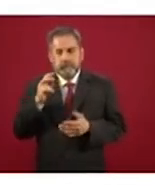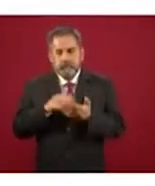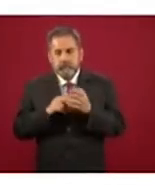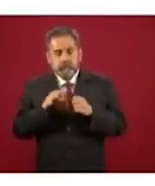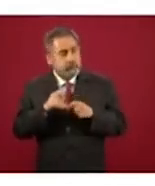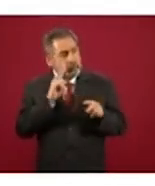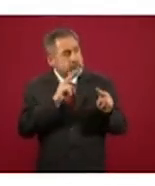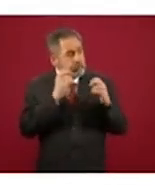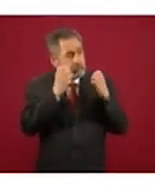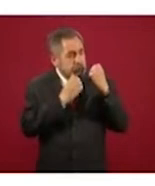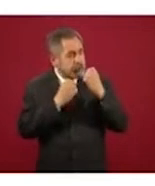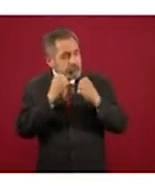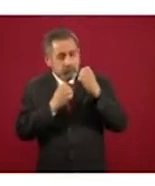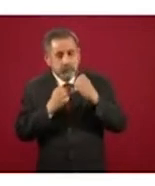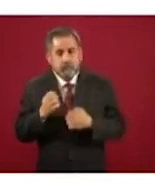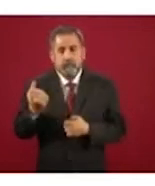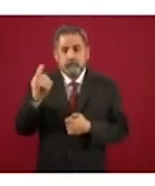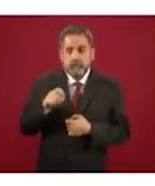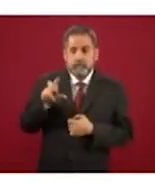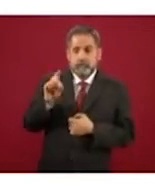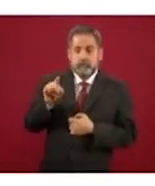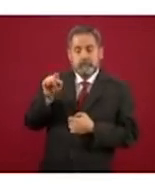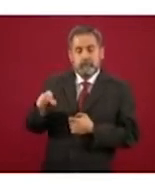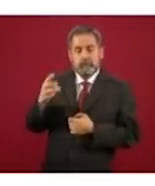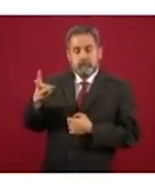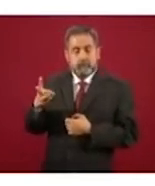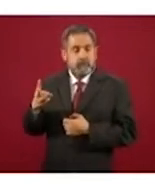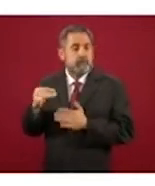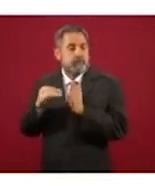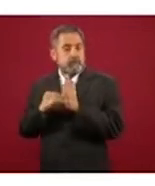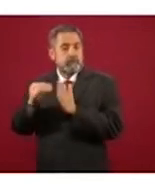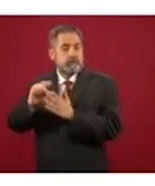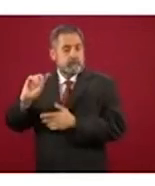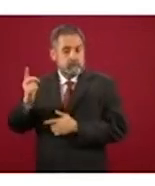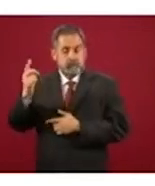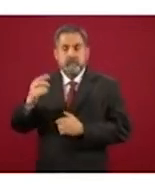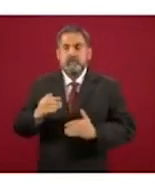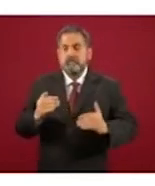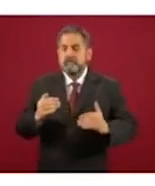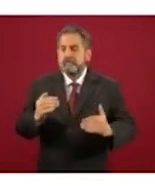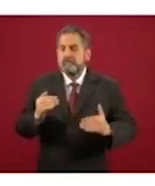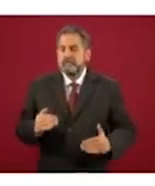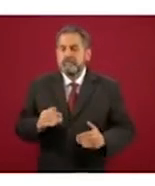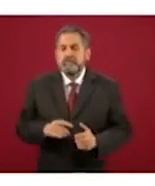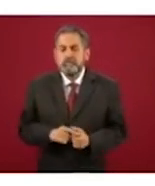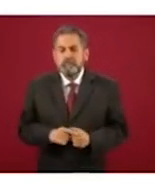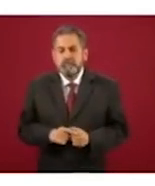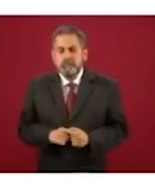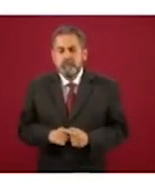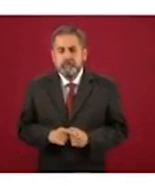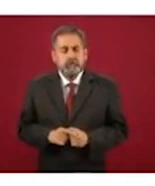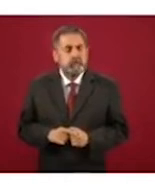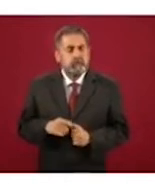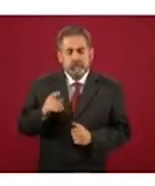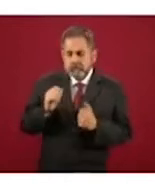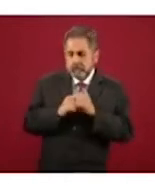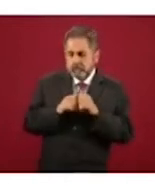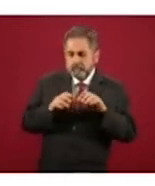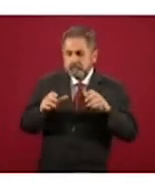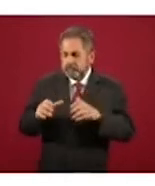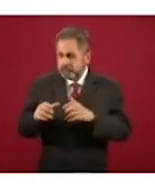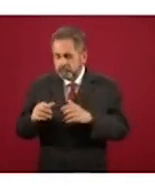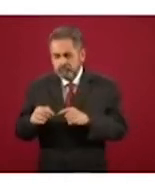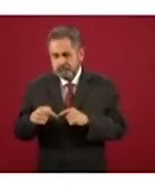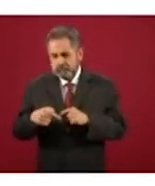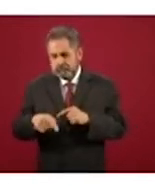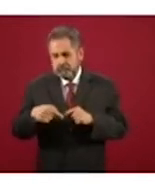el avalúo de la aeronave fue de 130.3 millones de dólares. También, acercándonos a la parte final